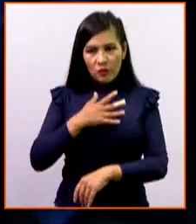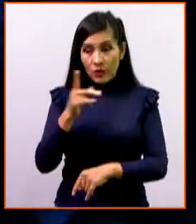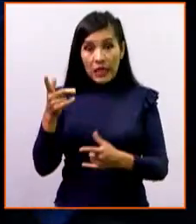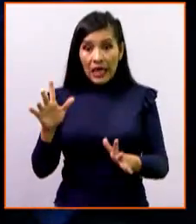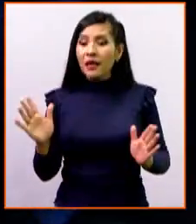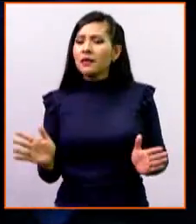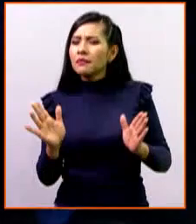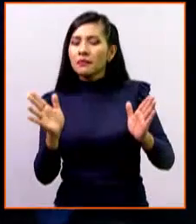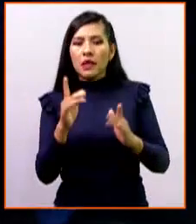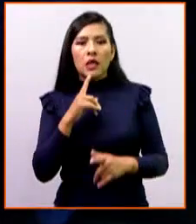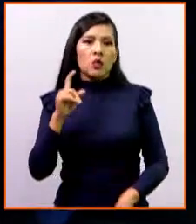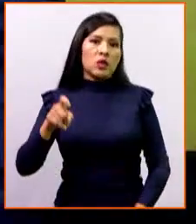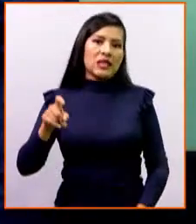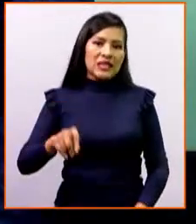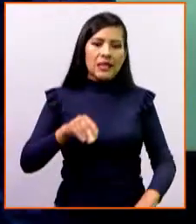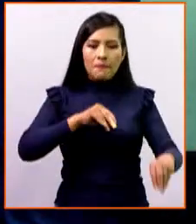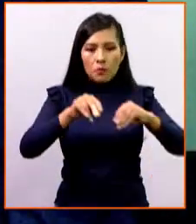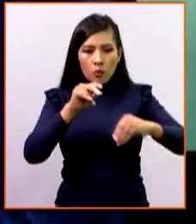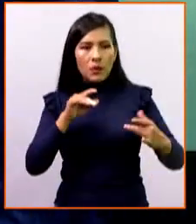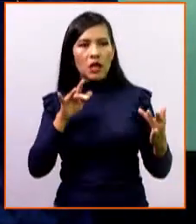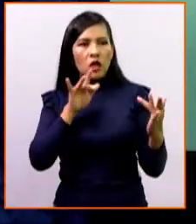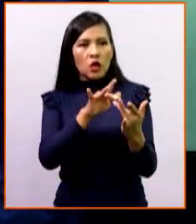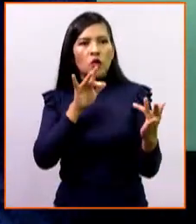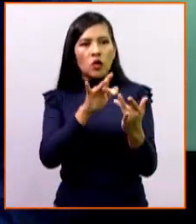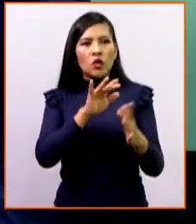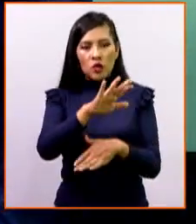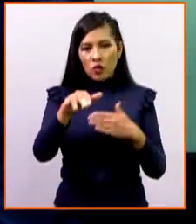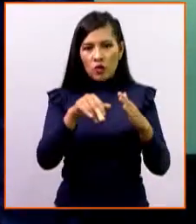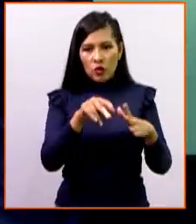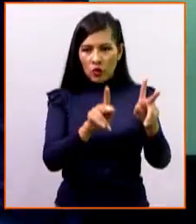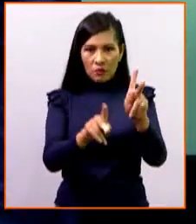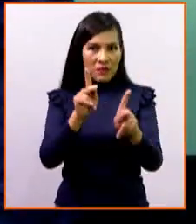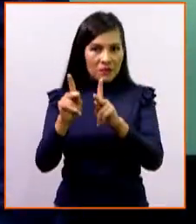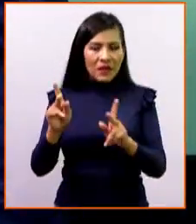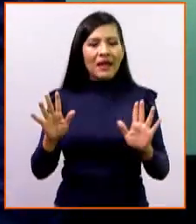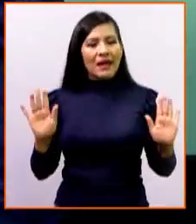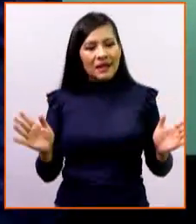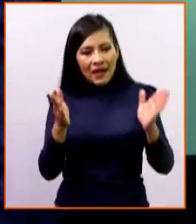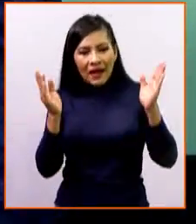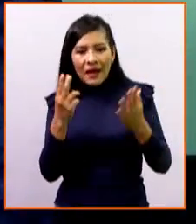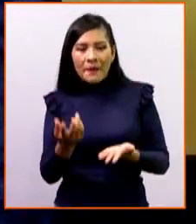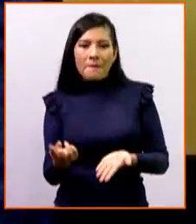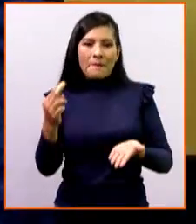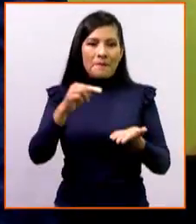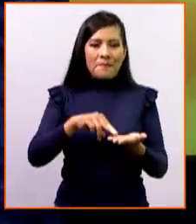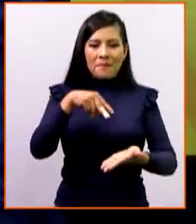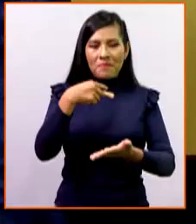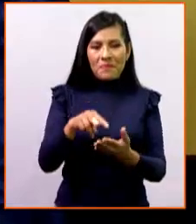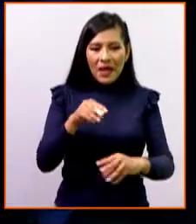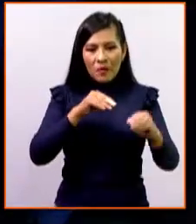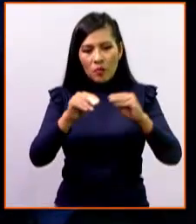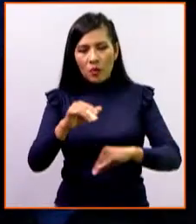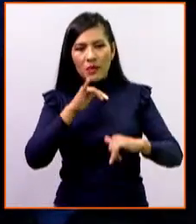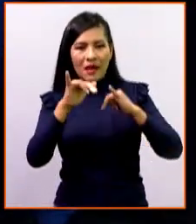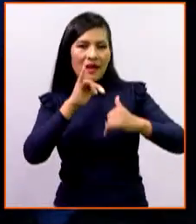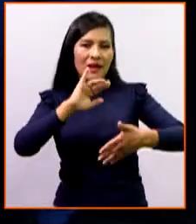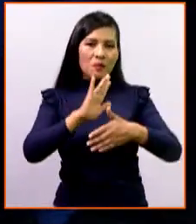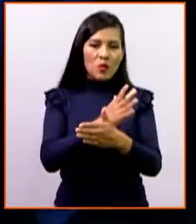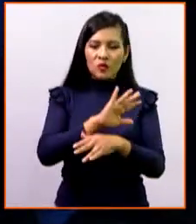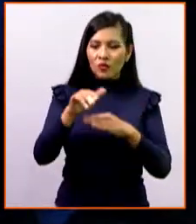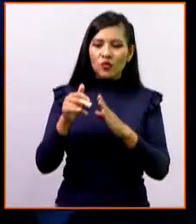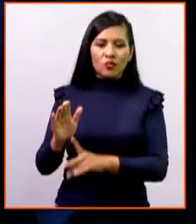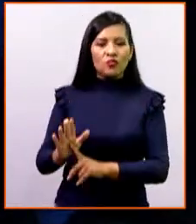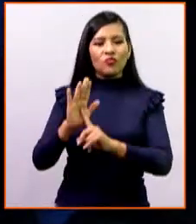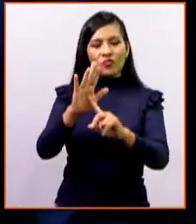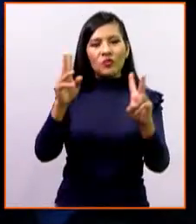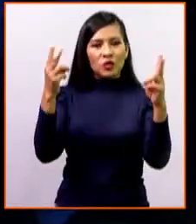porque tienes que estar constantemente con el contacto con el público, alentando también y, claro, para que la gente disfrute todo el show que van a